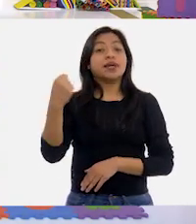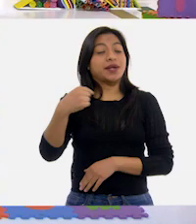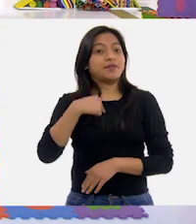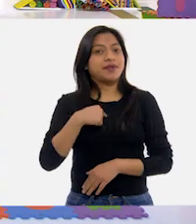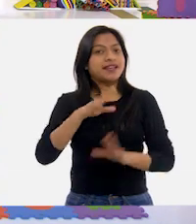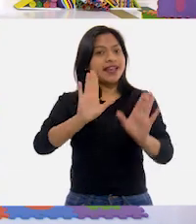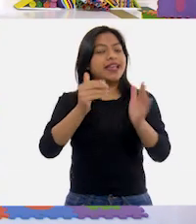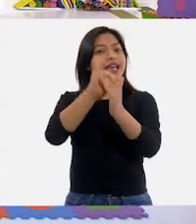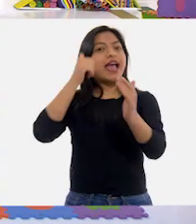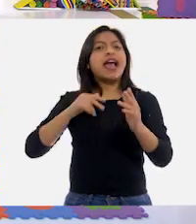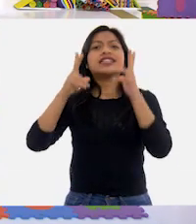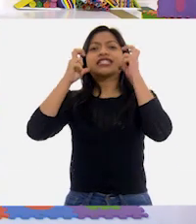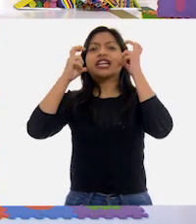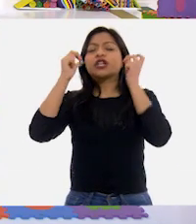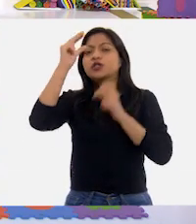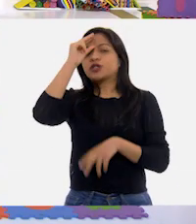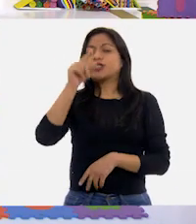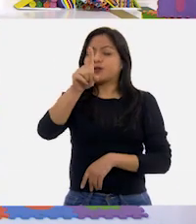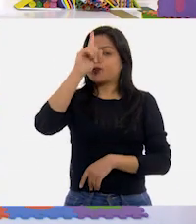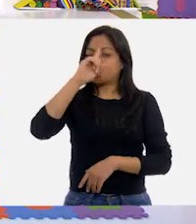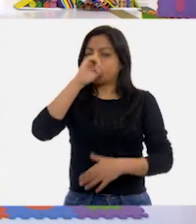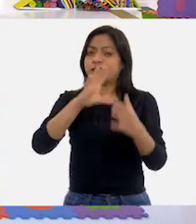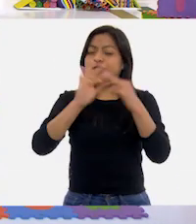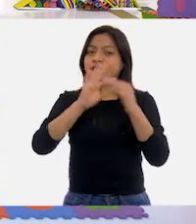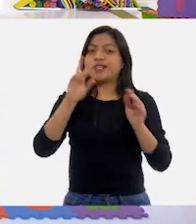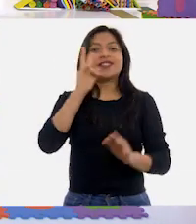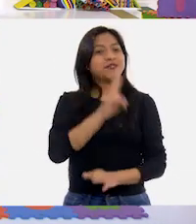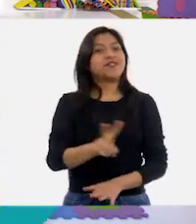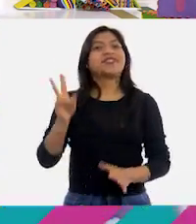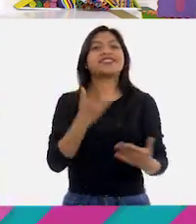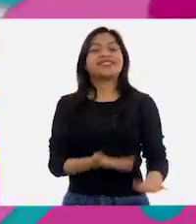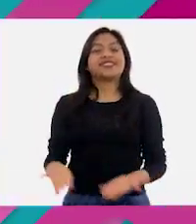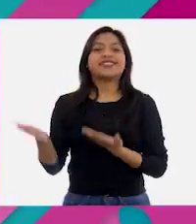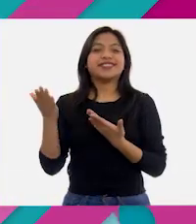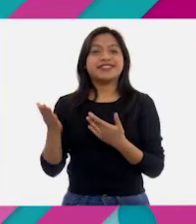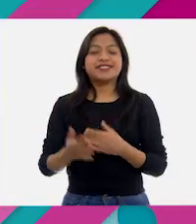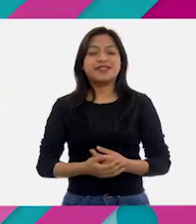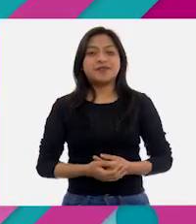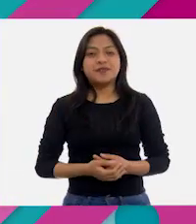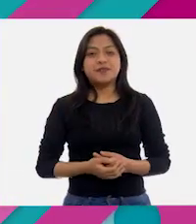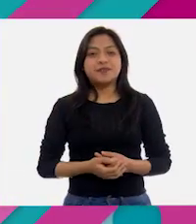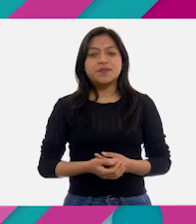si vamos a ver la recomendación que Ajolisto tiene para todos nosotros? ¡Vamos contigo, Ajolisto!